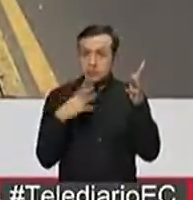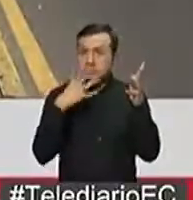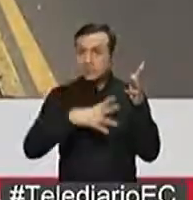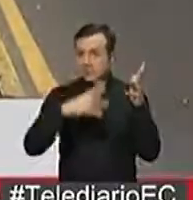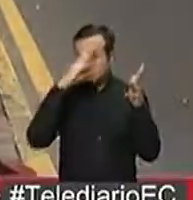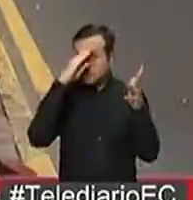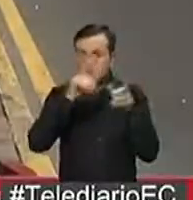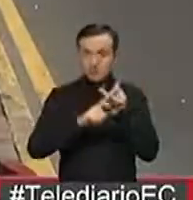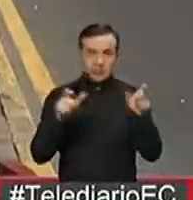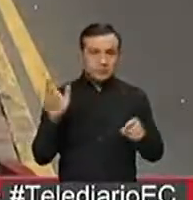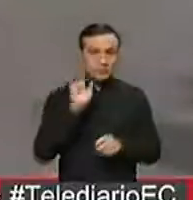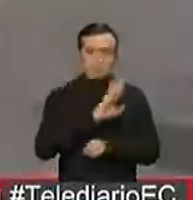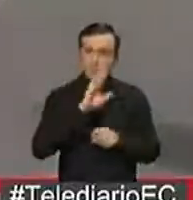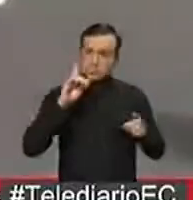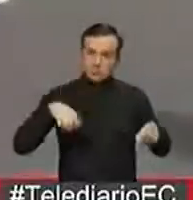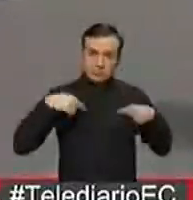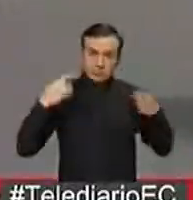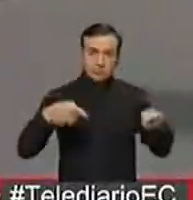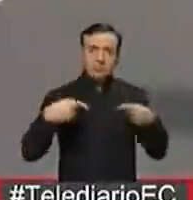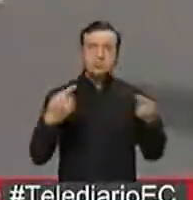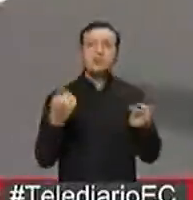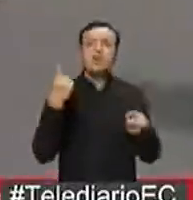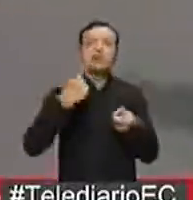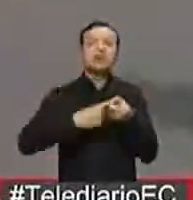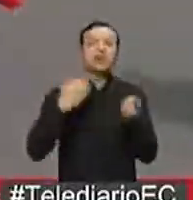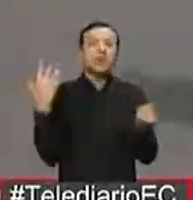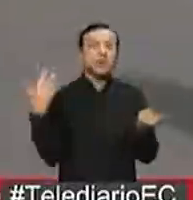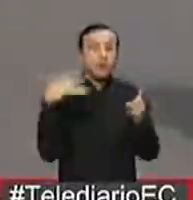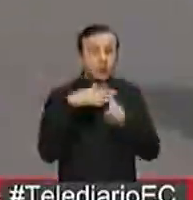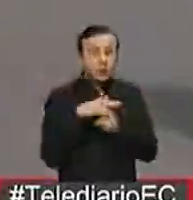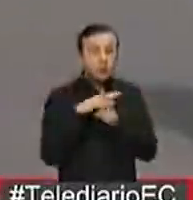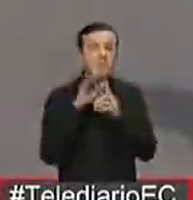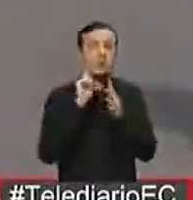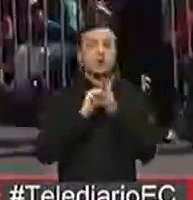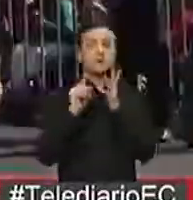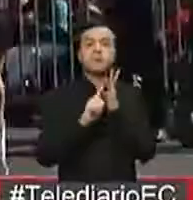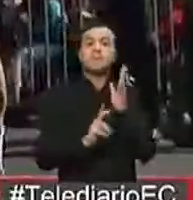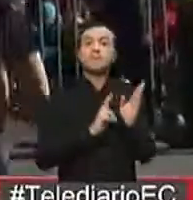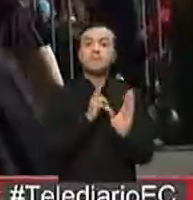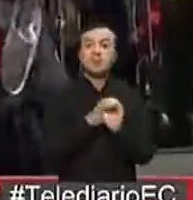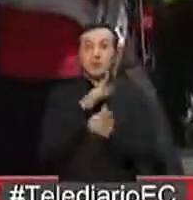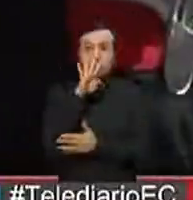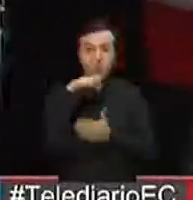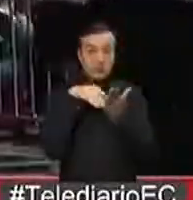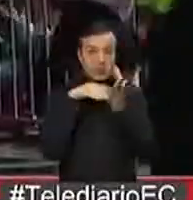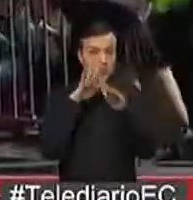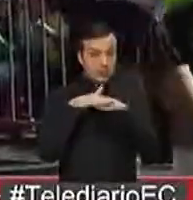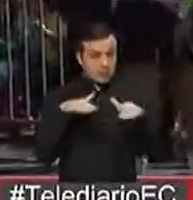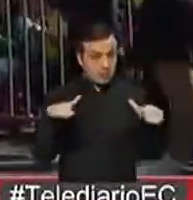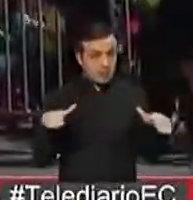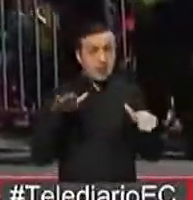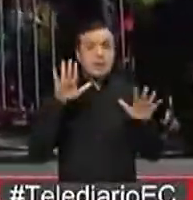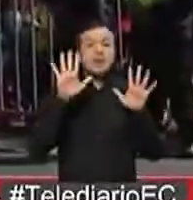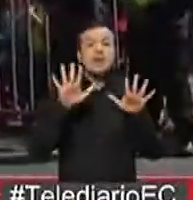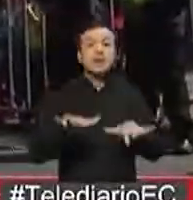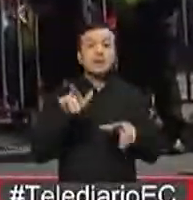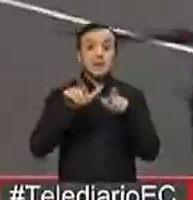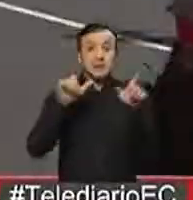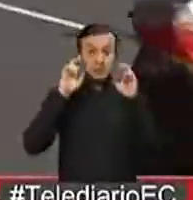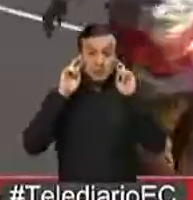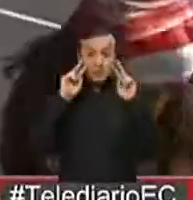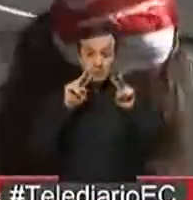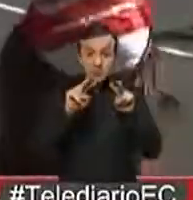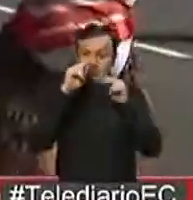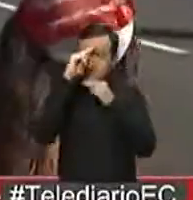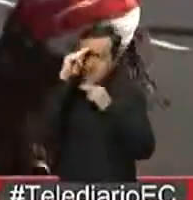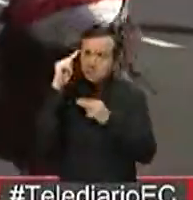a ser personas todos los días. El desfile Quito Inclusivo y Diverso se realizó con la presencia de 4.000 estudiantes y más de 10.000 espectadores, en